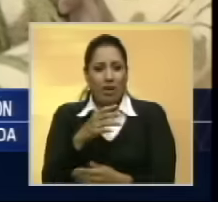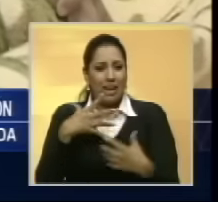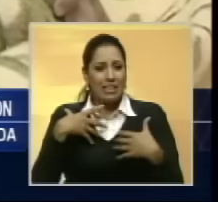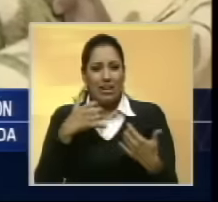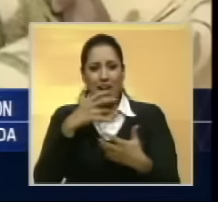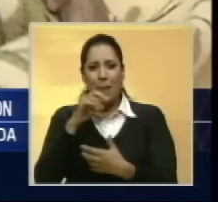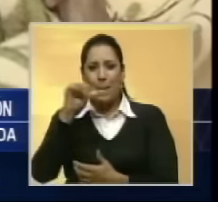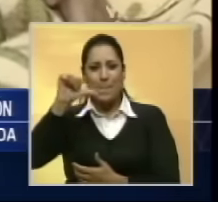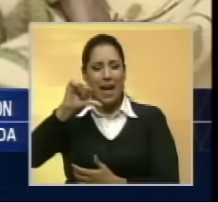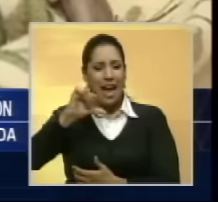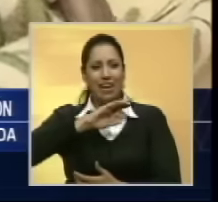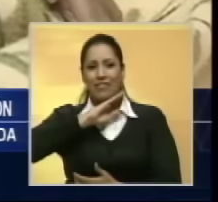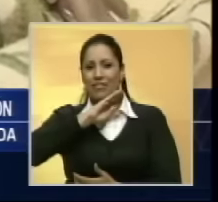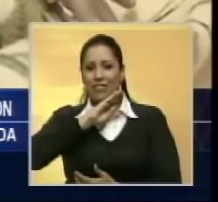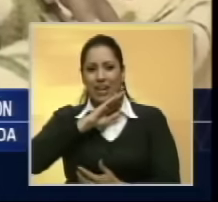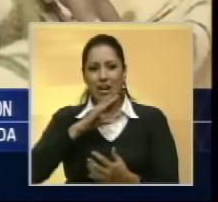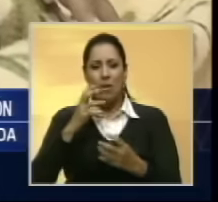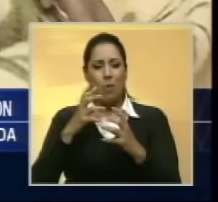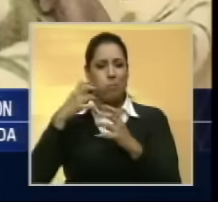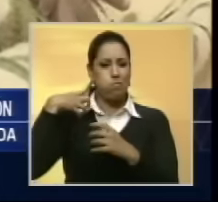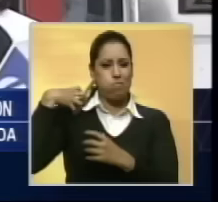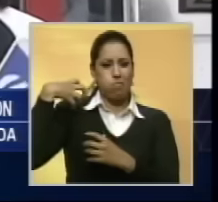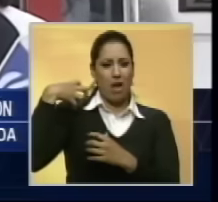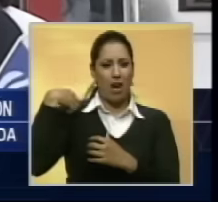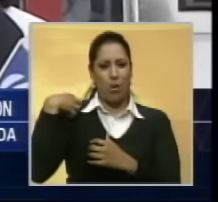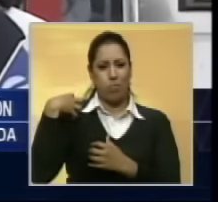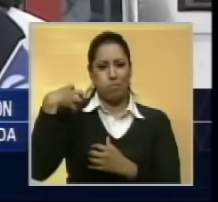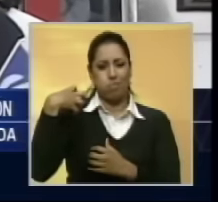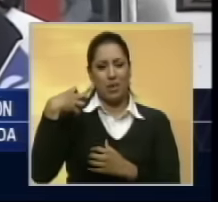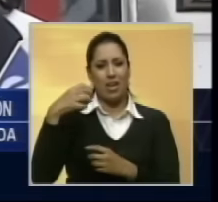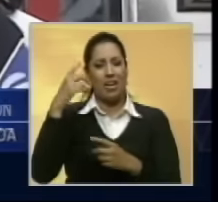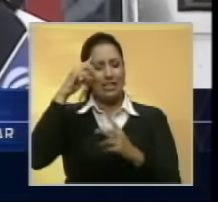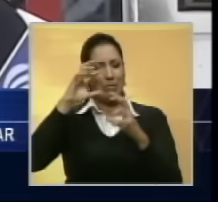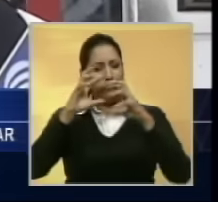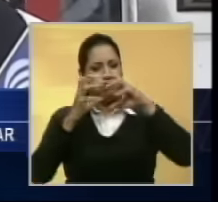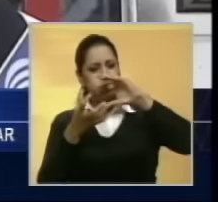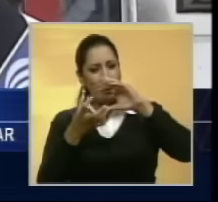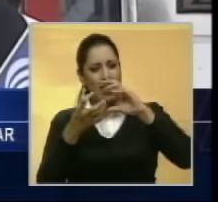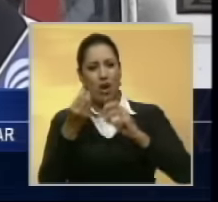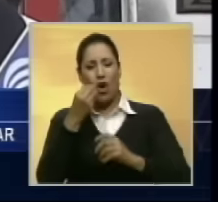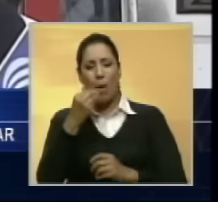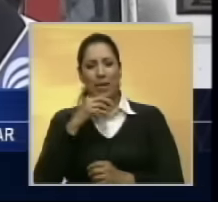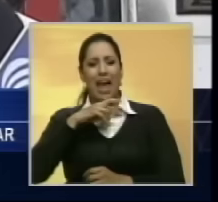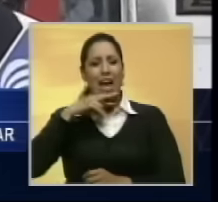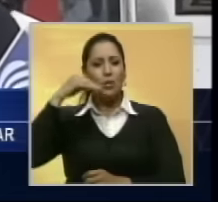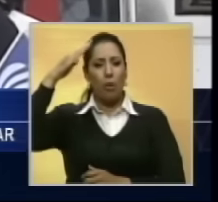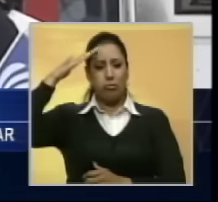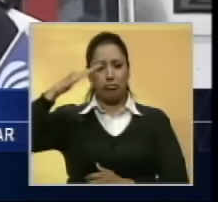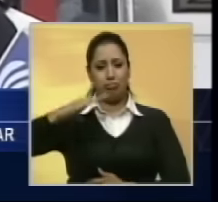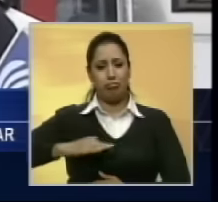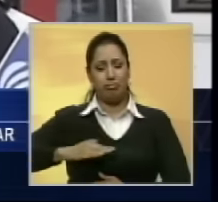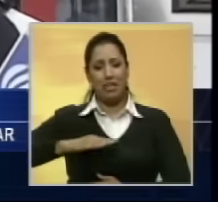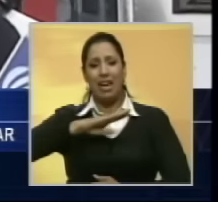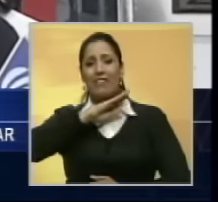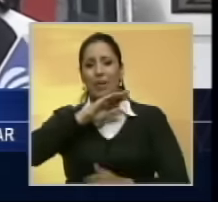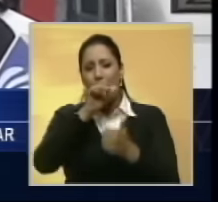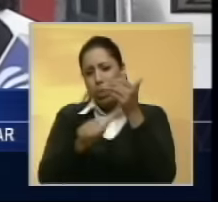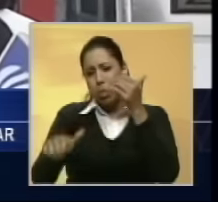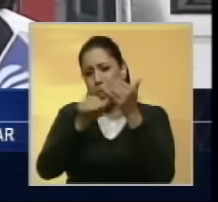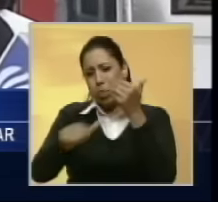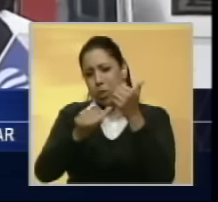sepsis generalizada, un absceso en hombro derecho, un trastorno metabólico tipo hipoglicemia, enfermedad